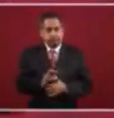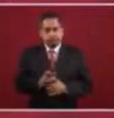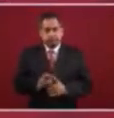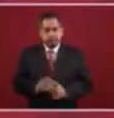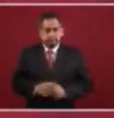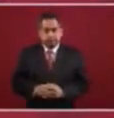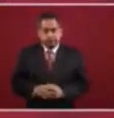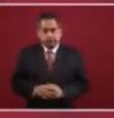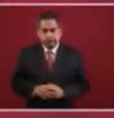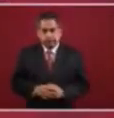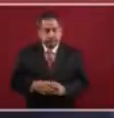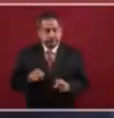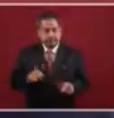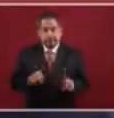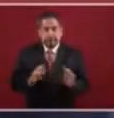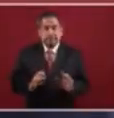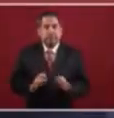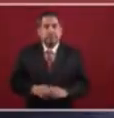Aquí sí que